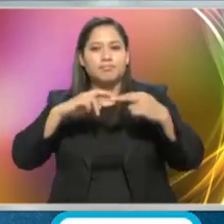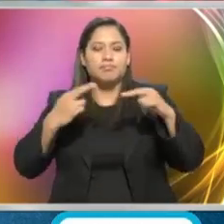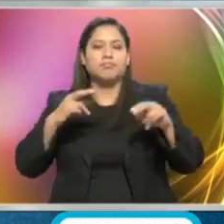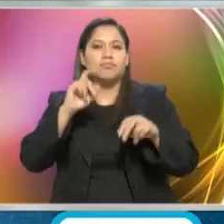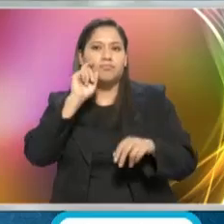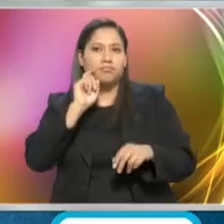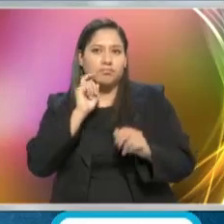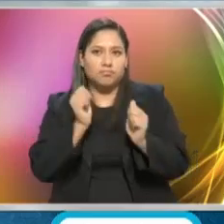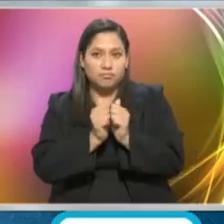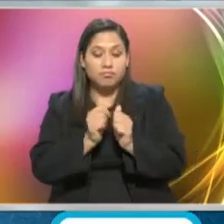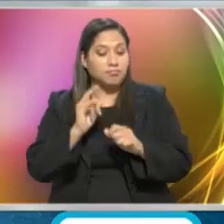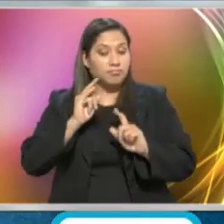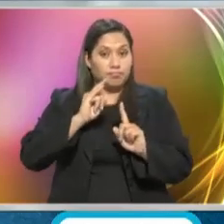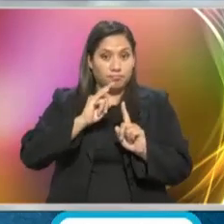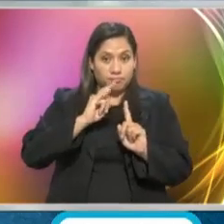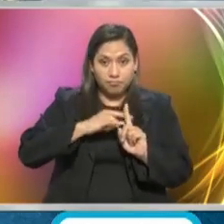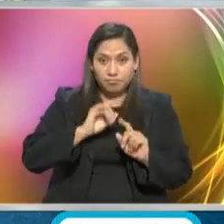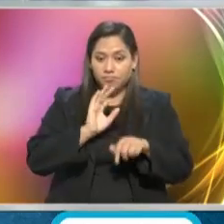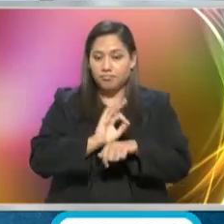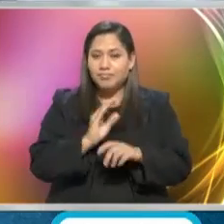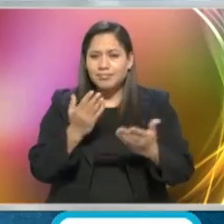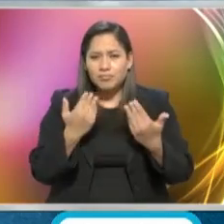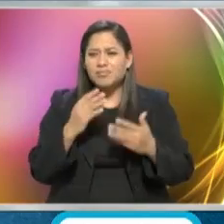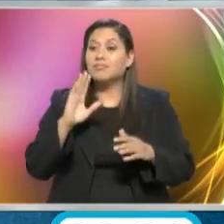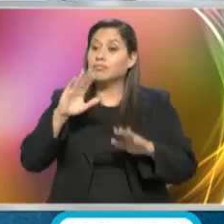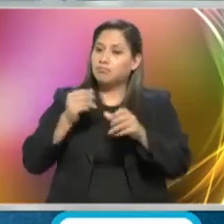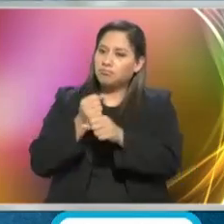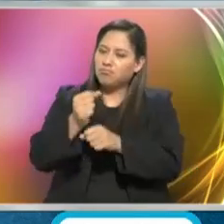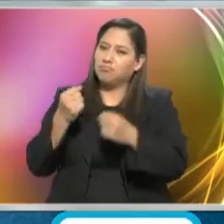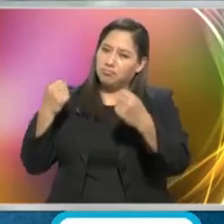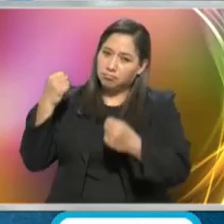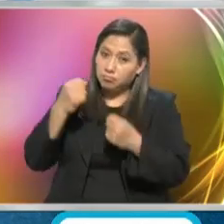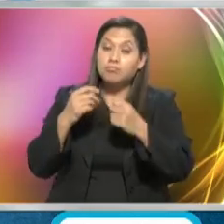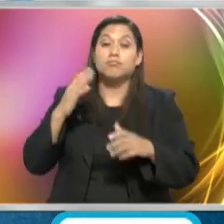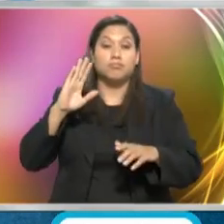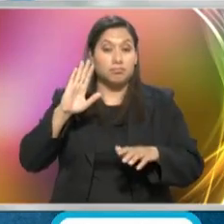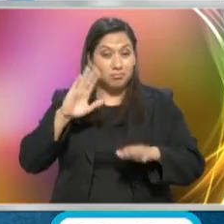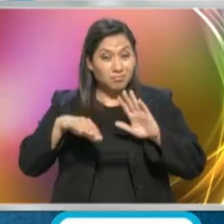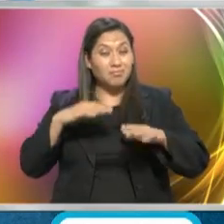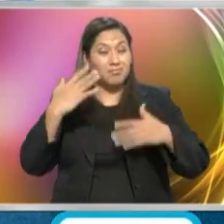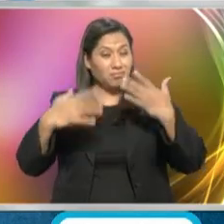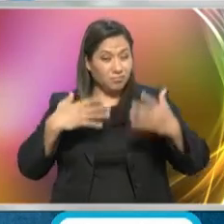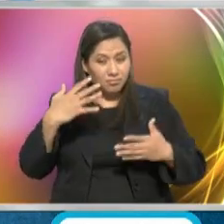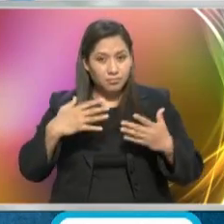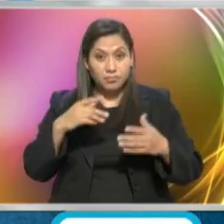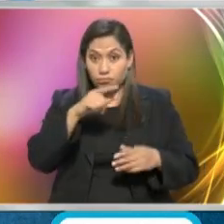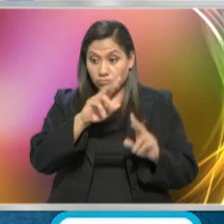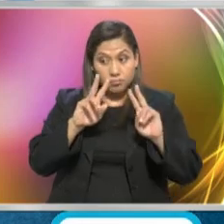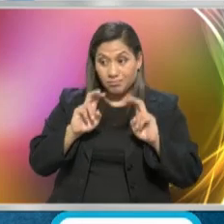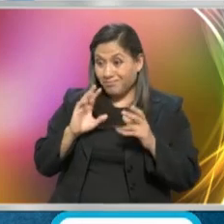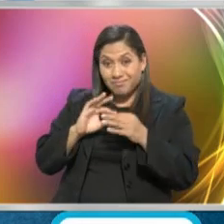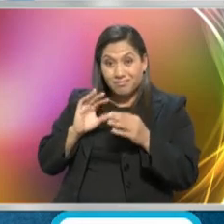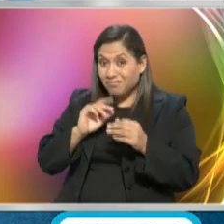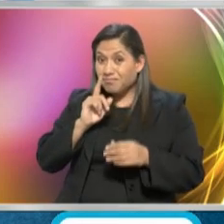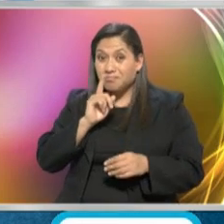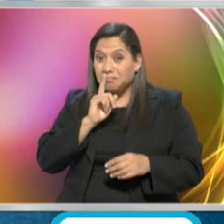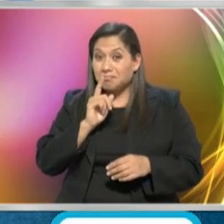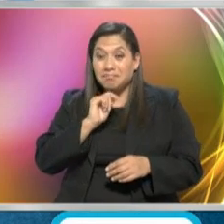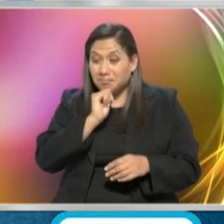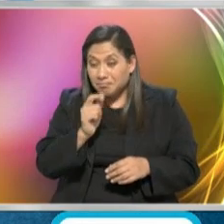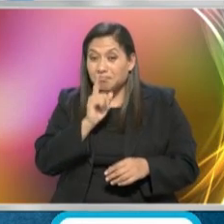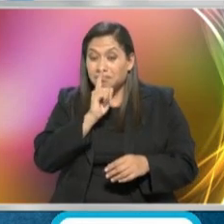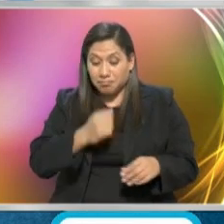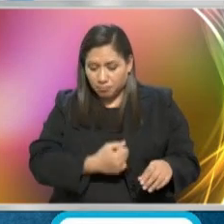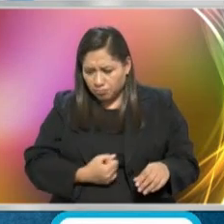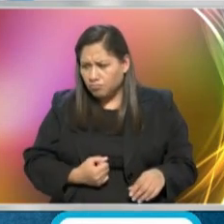sexuales desprotegidas, con mucha violencia en muchas ocasiones. Si tú no les hablas de esto y si tú no les dices es normal que